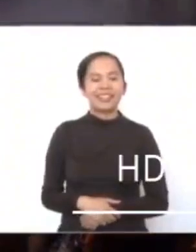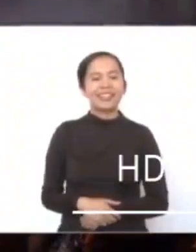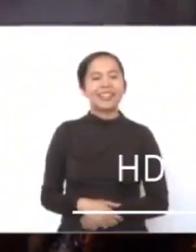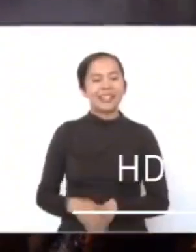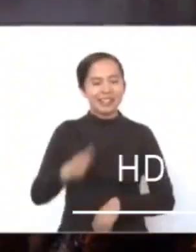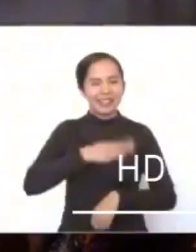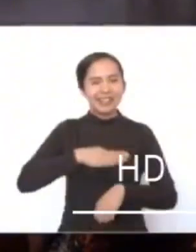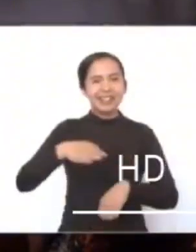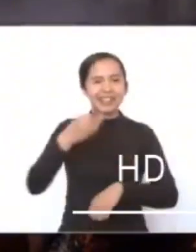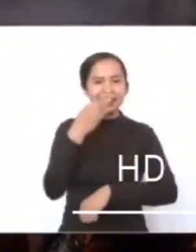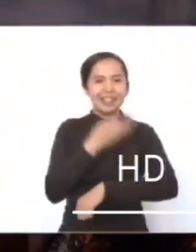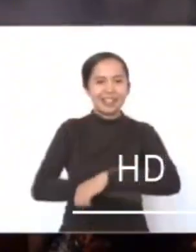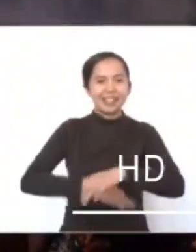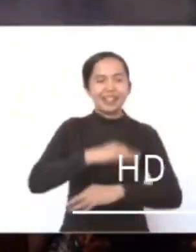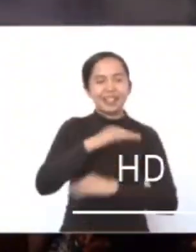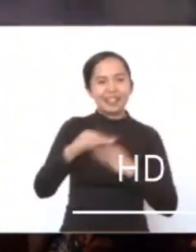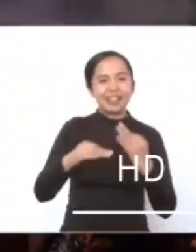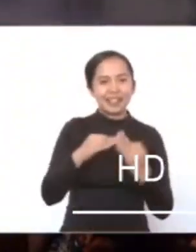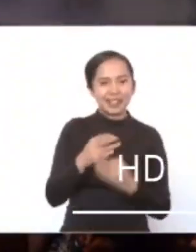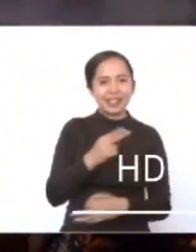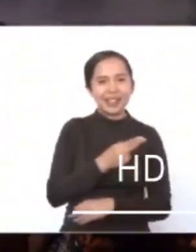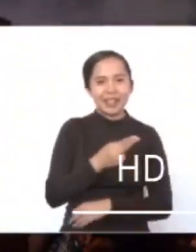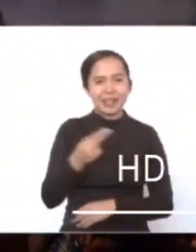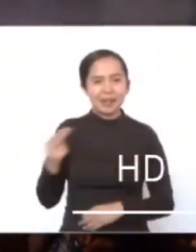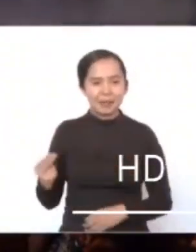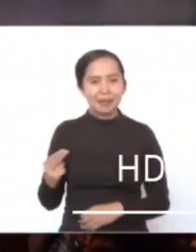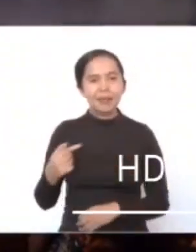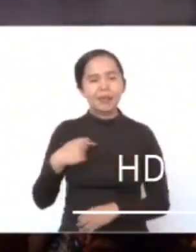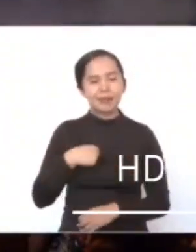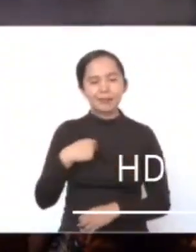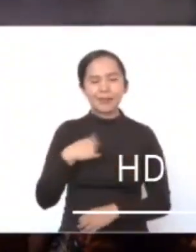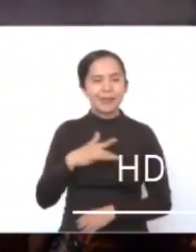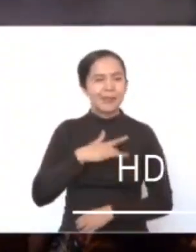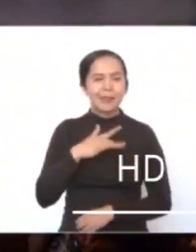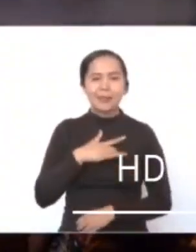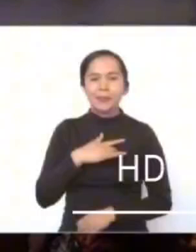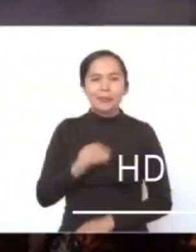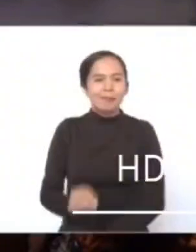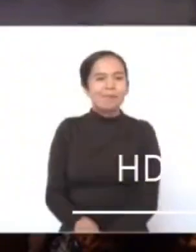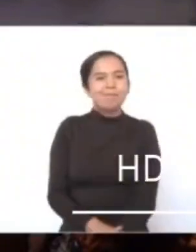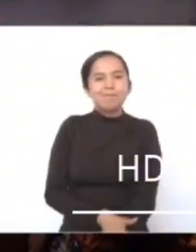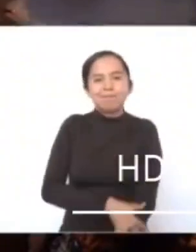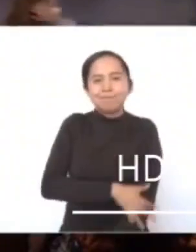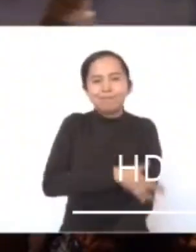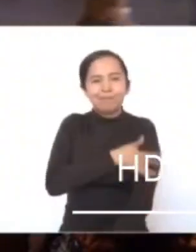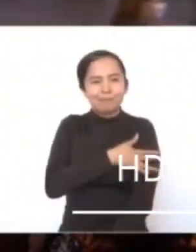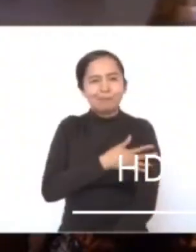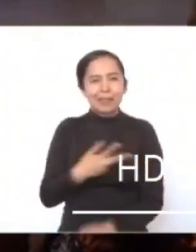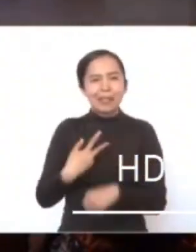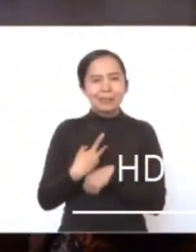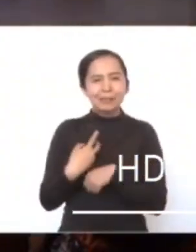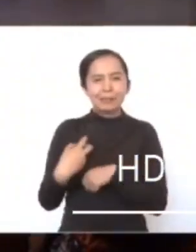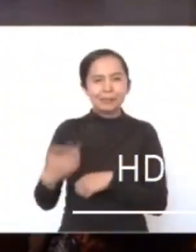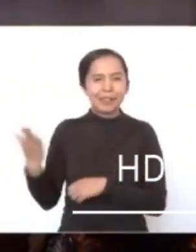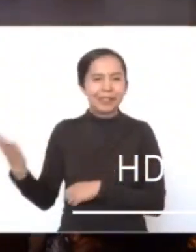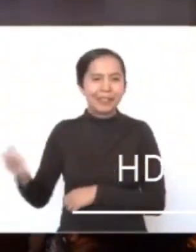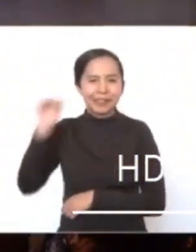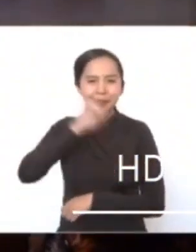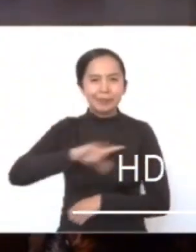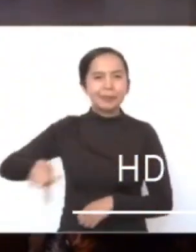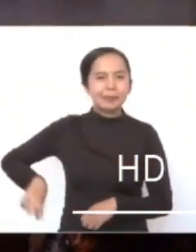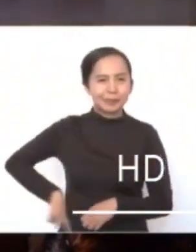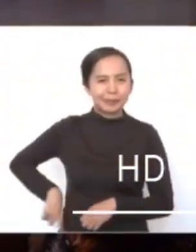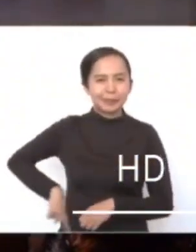Pues buenas tardes a todas y a todos. Quiero compartirles la emoción que siento de estar aquí, de ser invitado por el jefe de gobierno